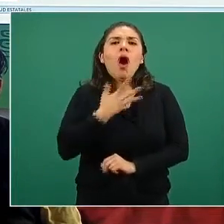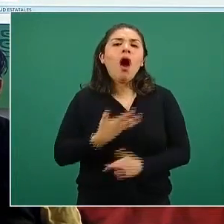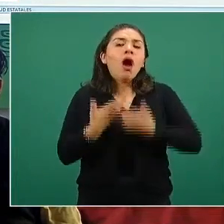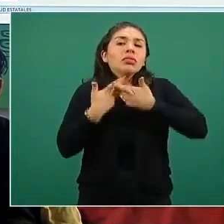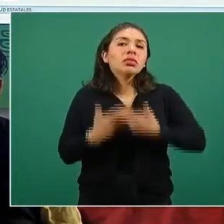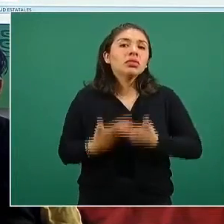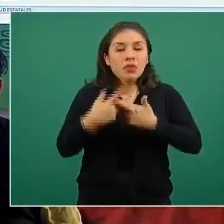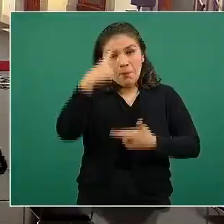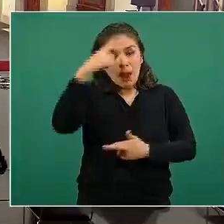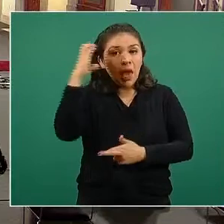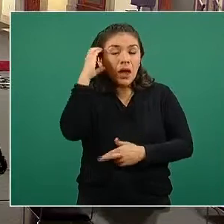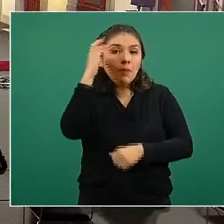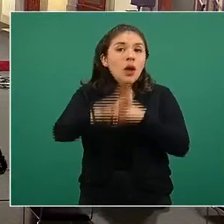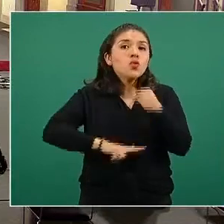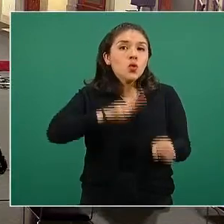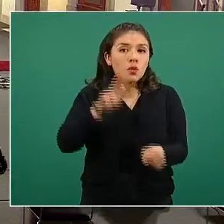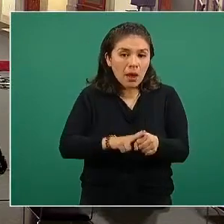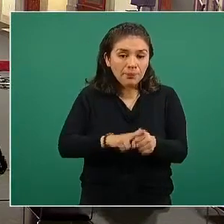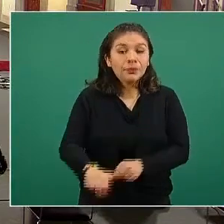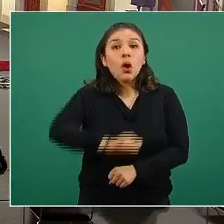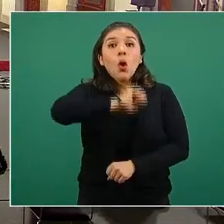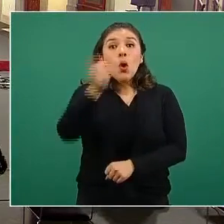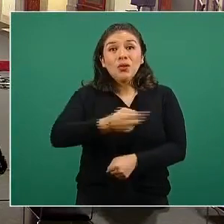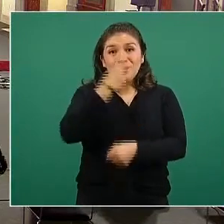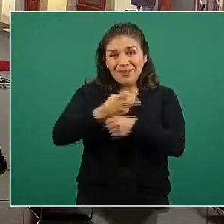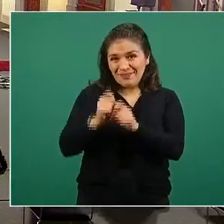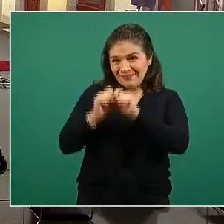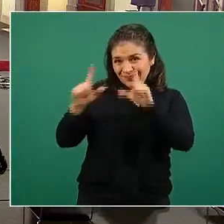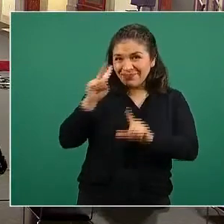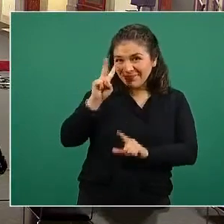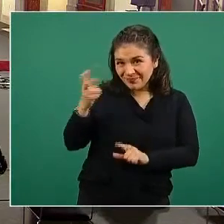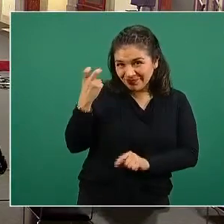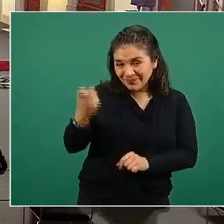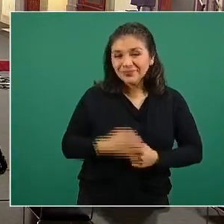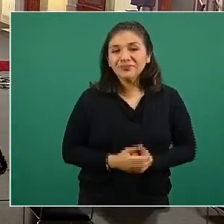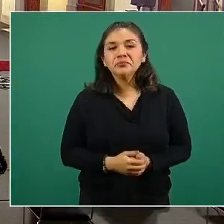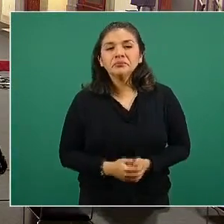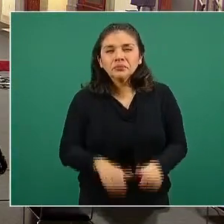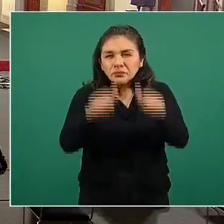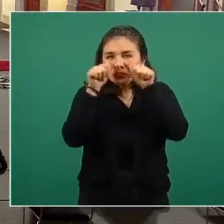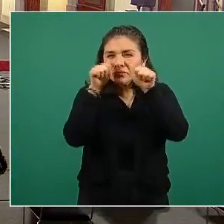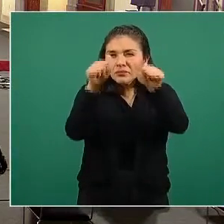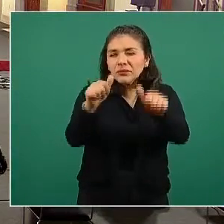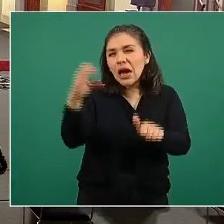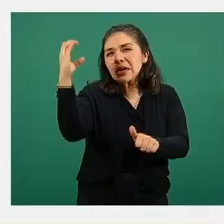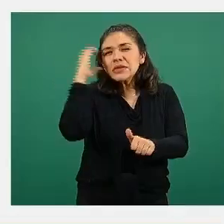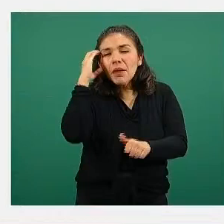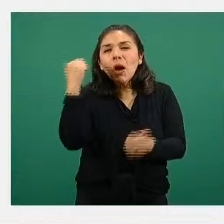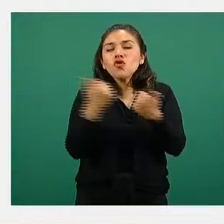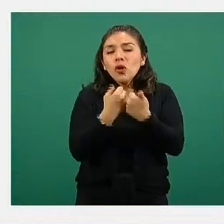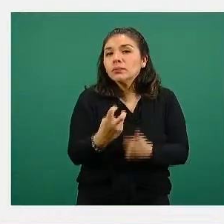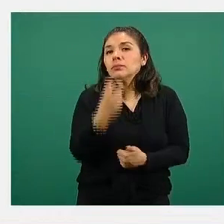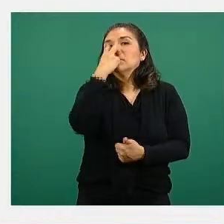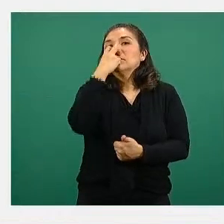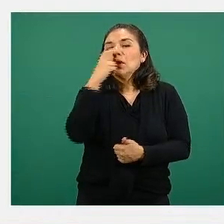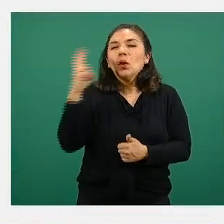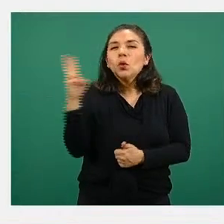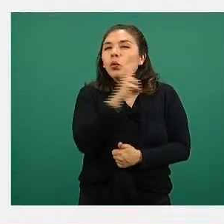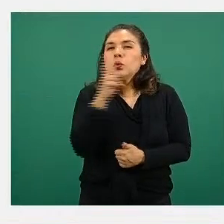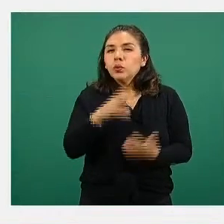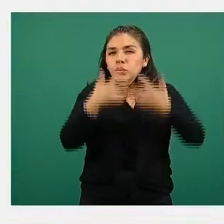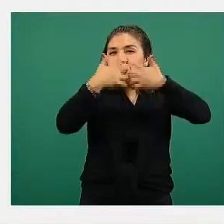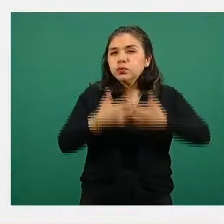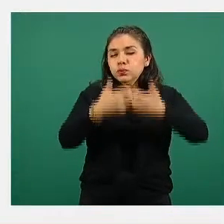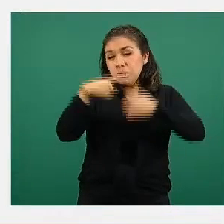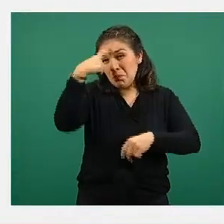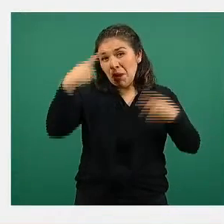efectos de las camas generales. En la siguiente diapositiva enfocamos en las camas con ventilador para los pacientes más críticos.